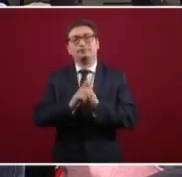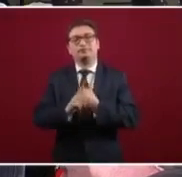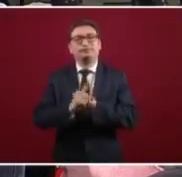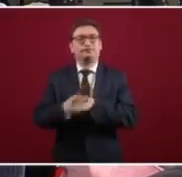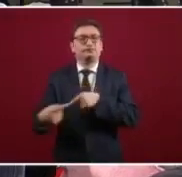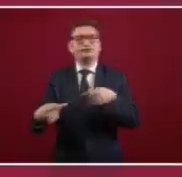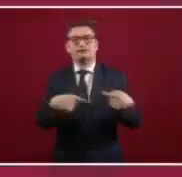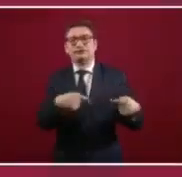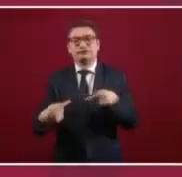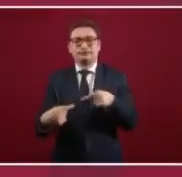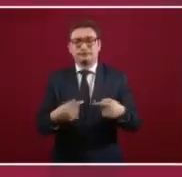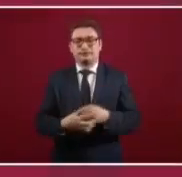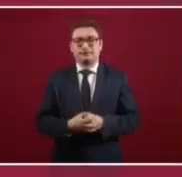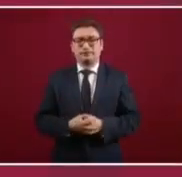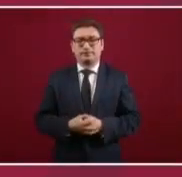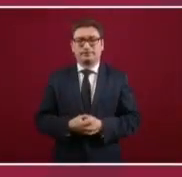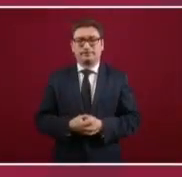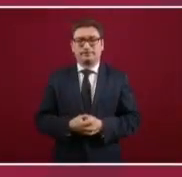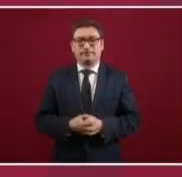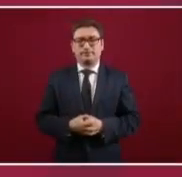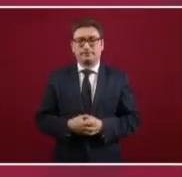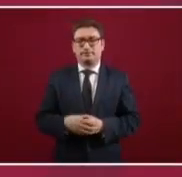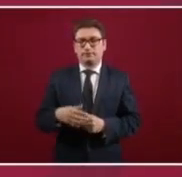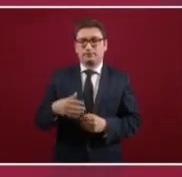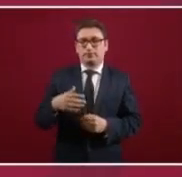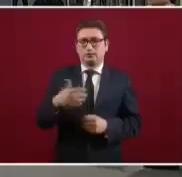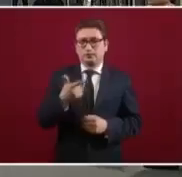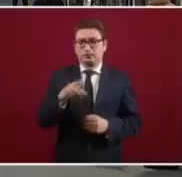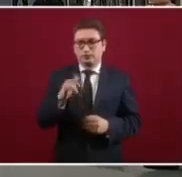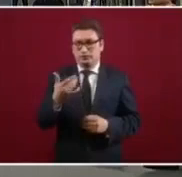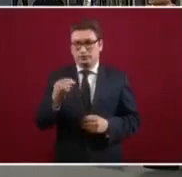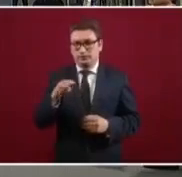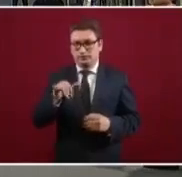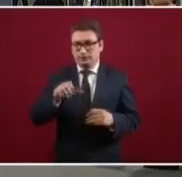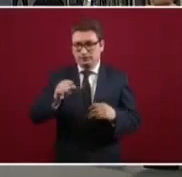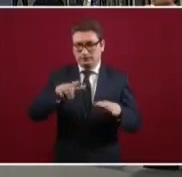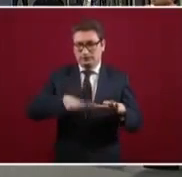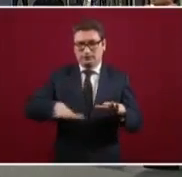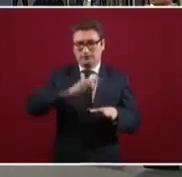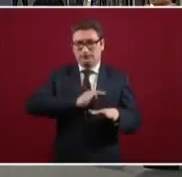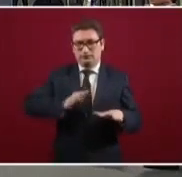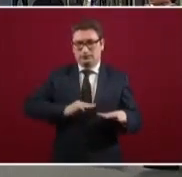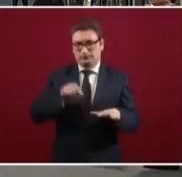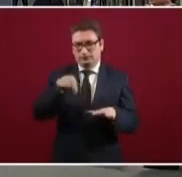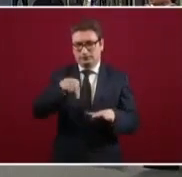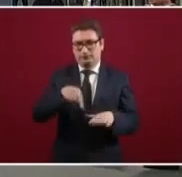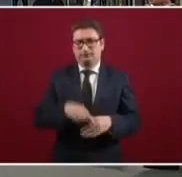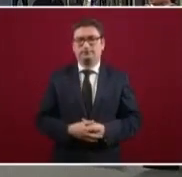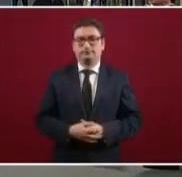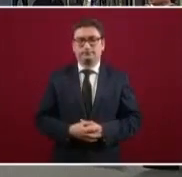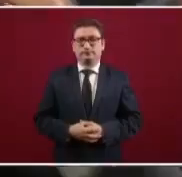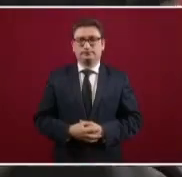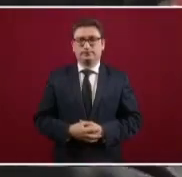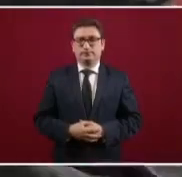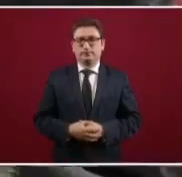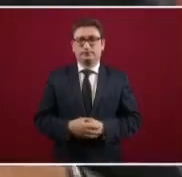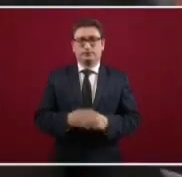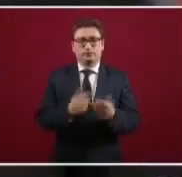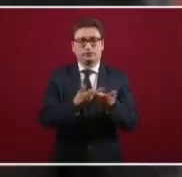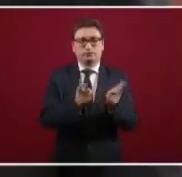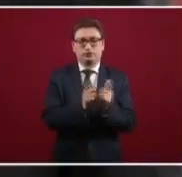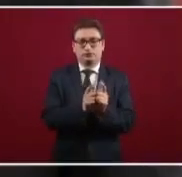este en vainas el municipio entre dos